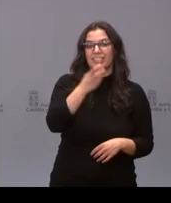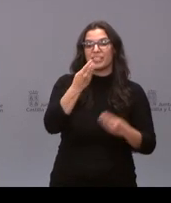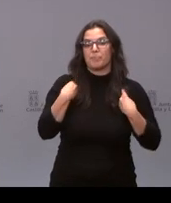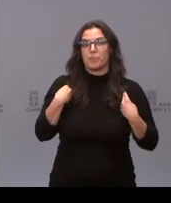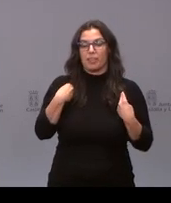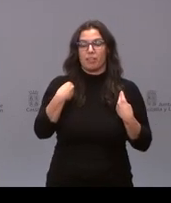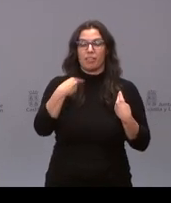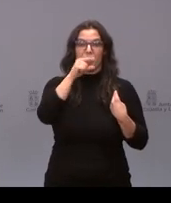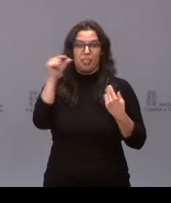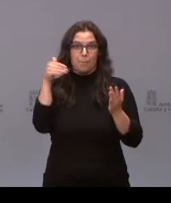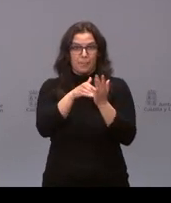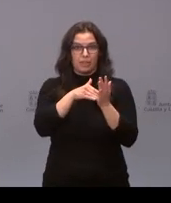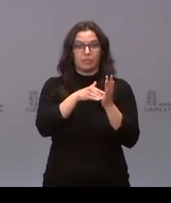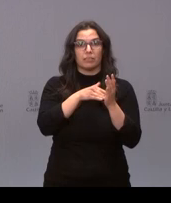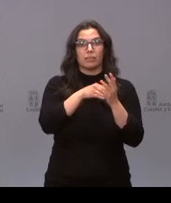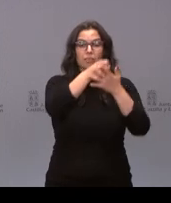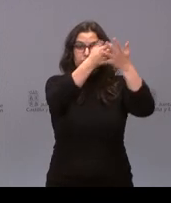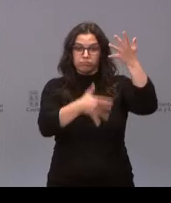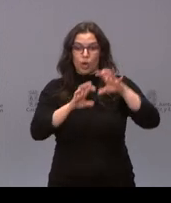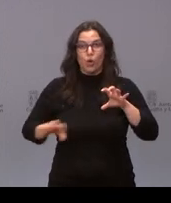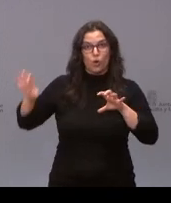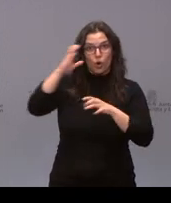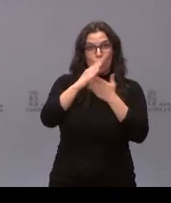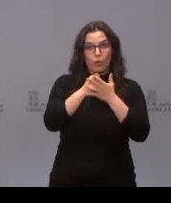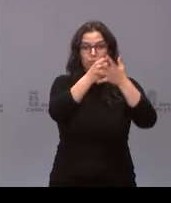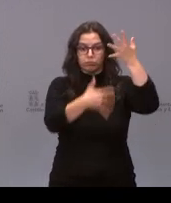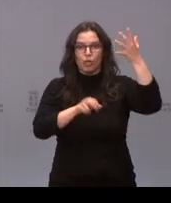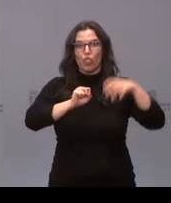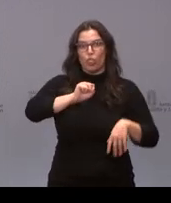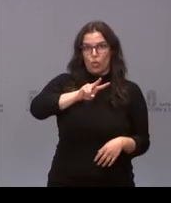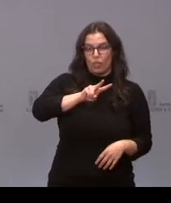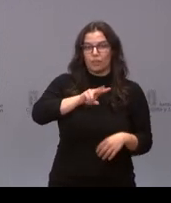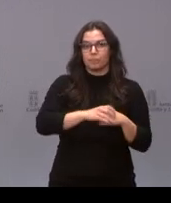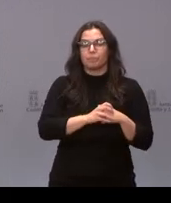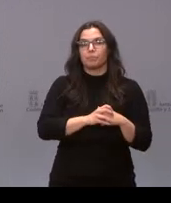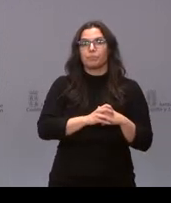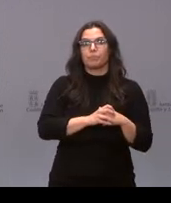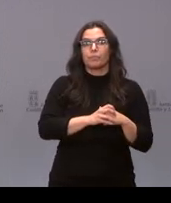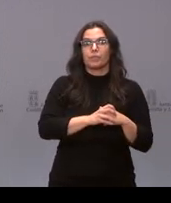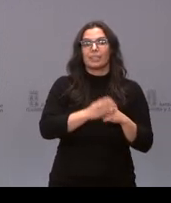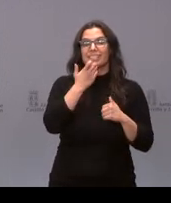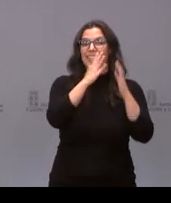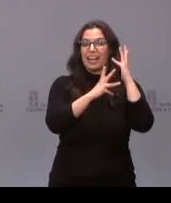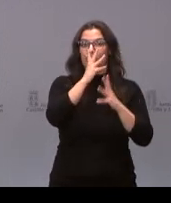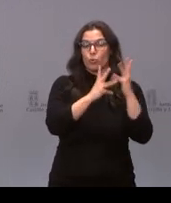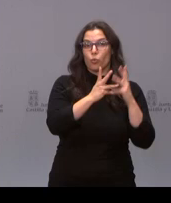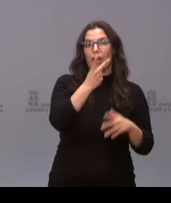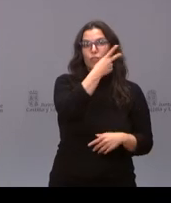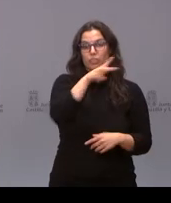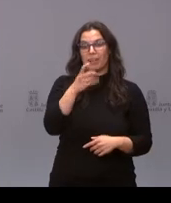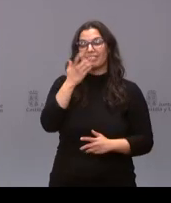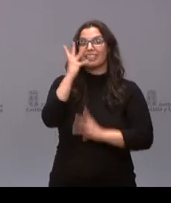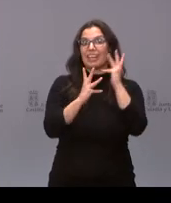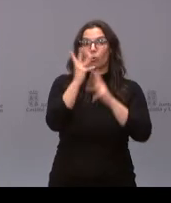es la decimosegunda comunidad en incidencia a los 14 días y 101 como digo perdón de 101 por